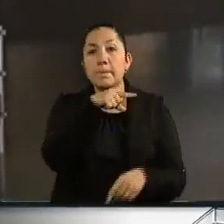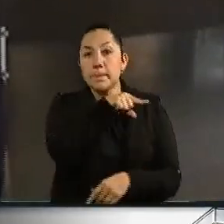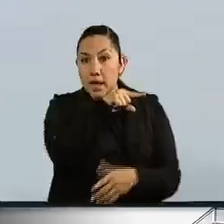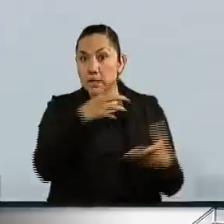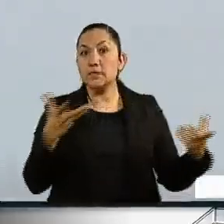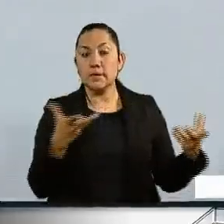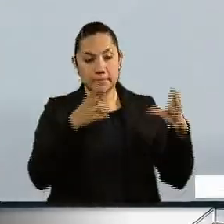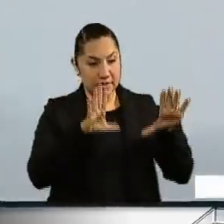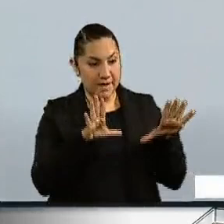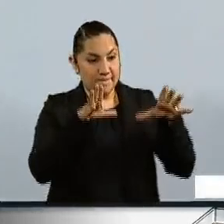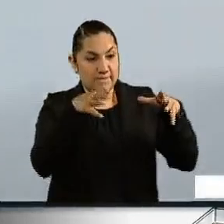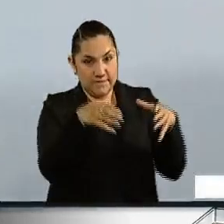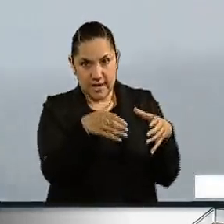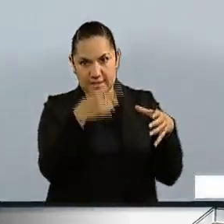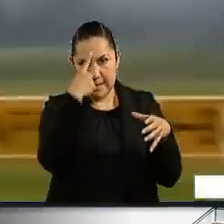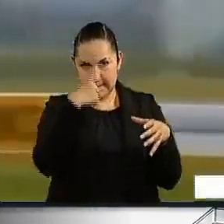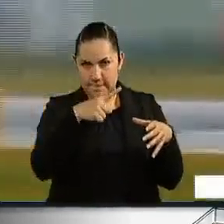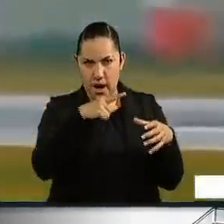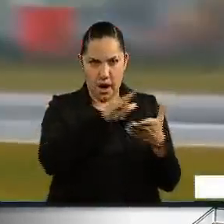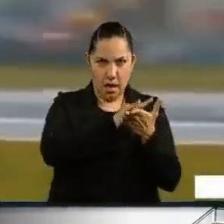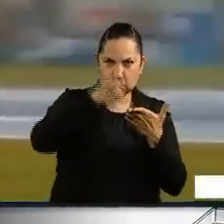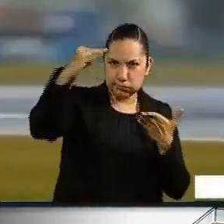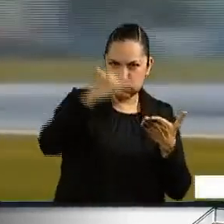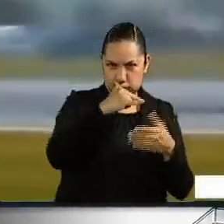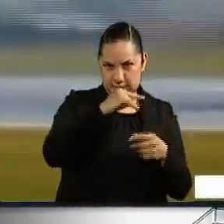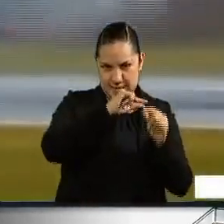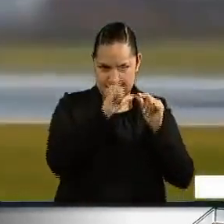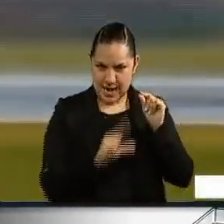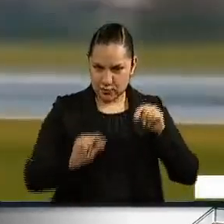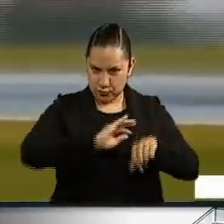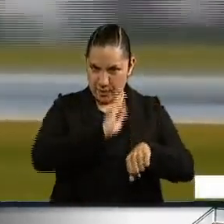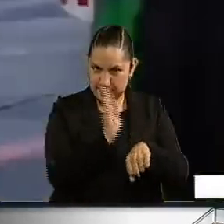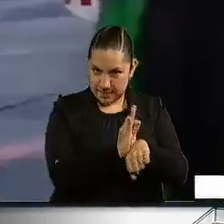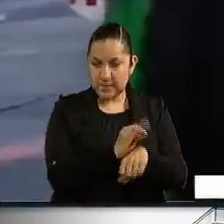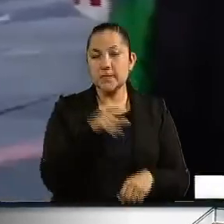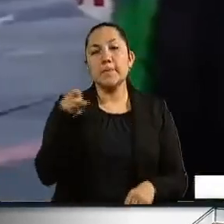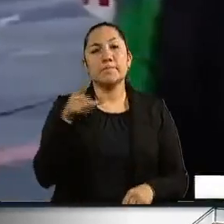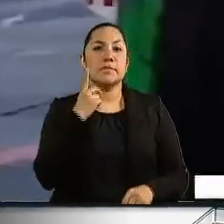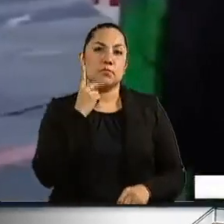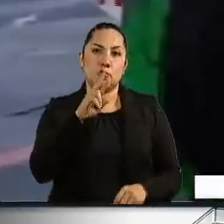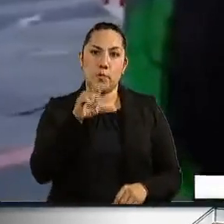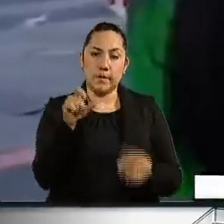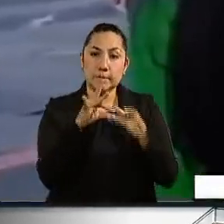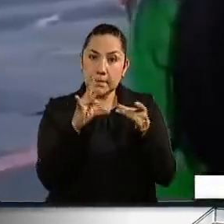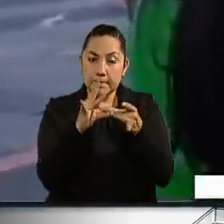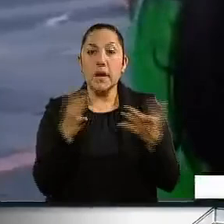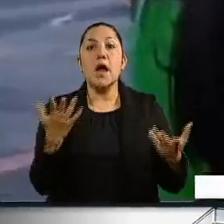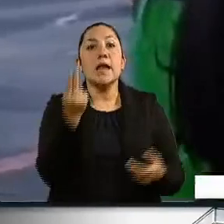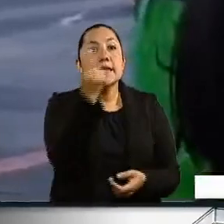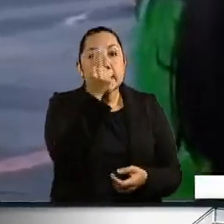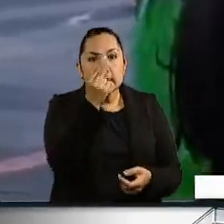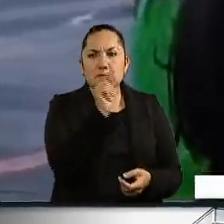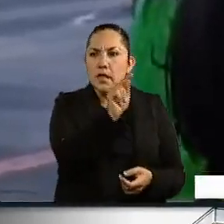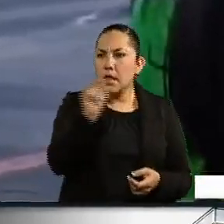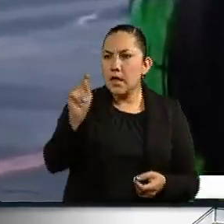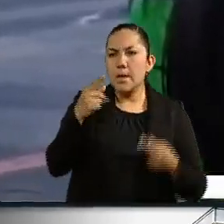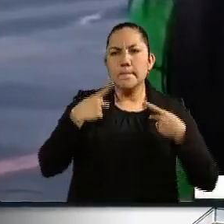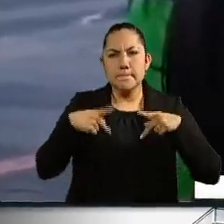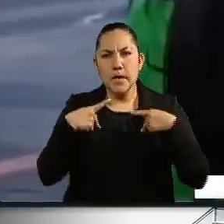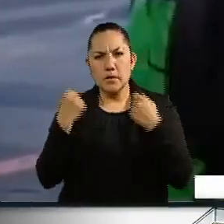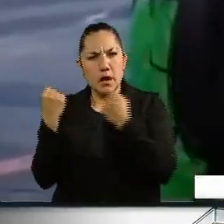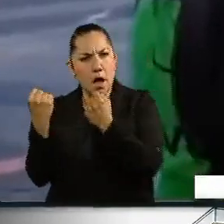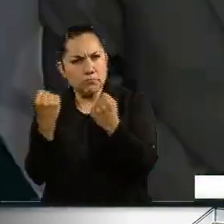de la Aviación Nacional. El diputado Manuel Alejandro Robles Gómez dijo que es necesario escuchar las observaciones del gremio de pilotos aviadores